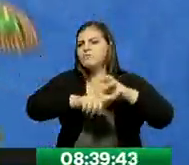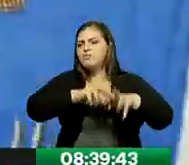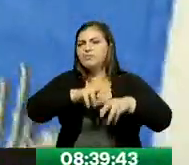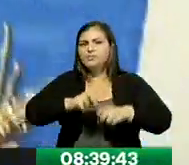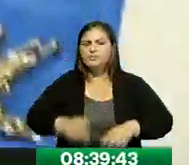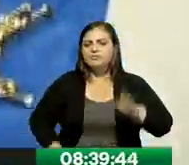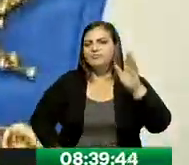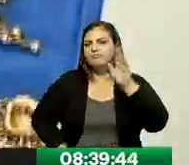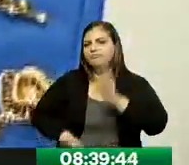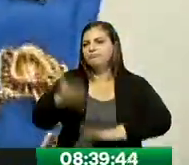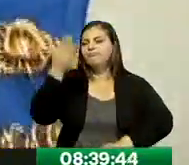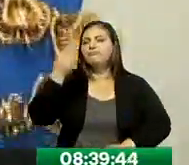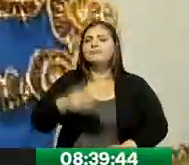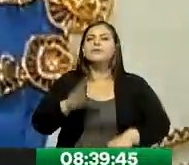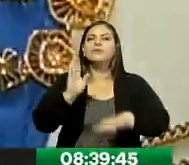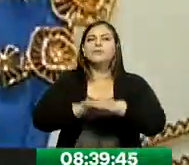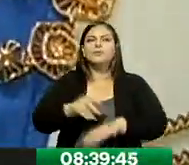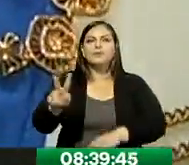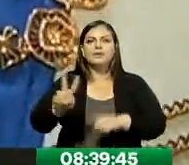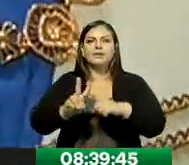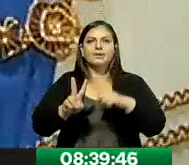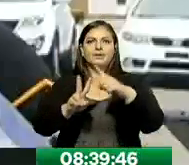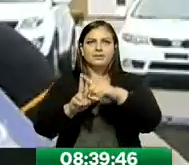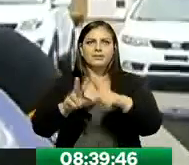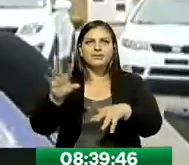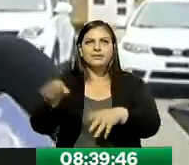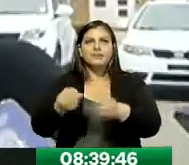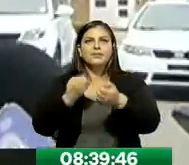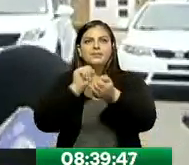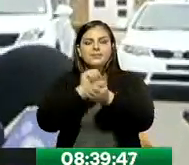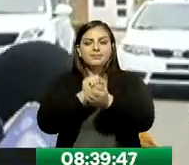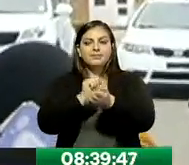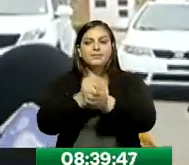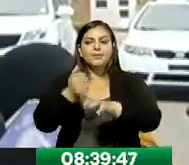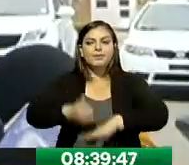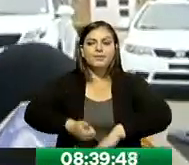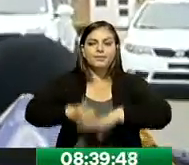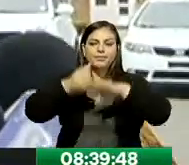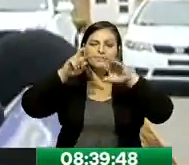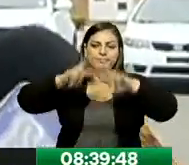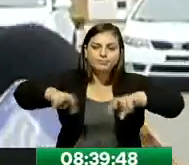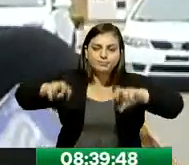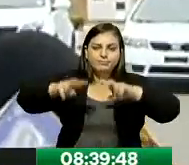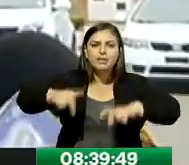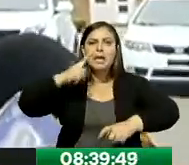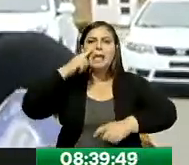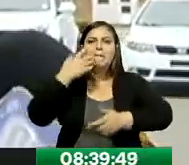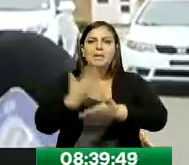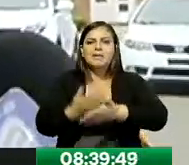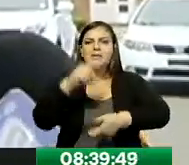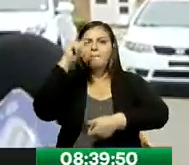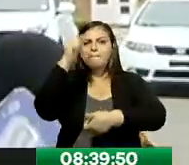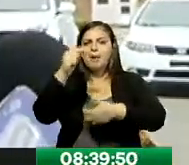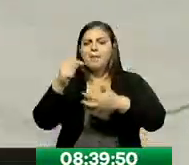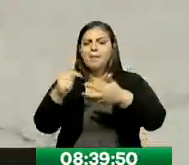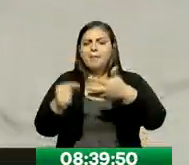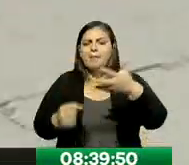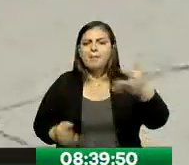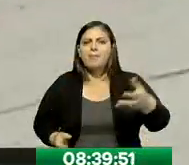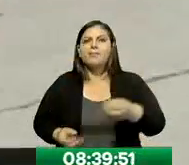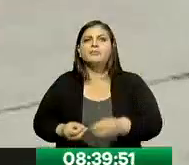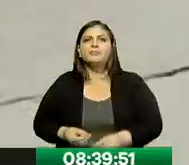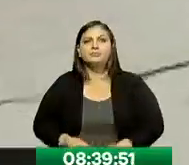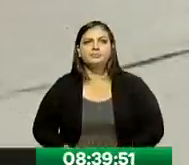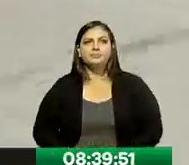otras situaciones que podrían servir para la investigación, como por ejemplo el hecho de que ya están identificadas las personas que han sido detenidas. Los